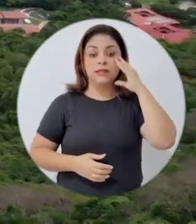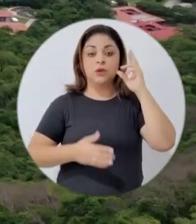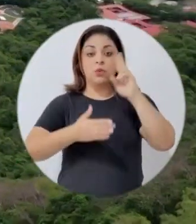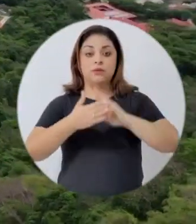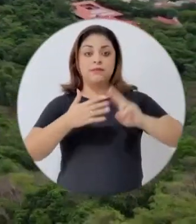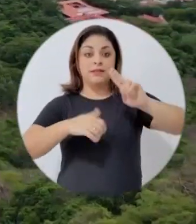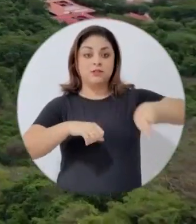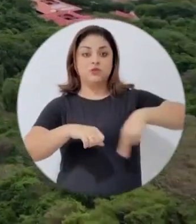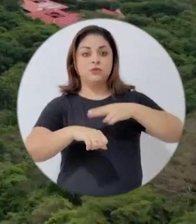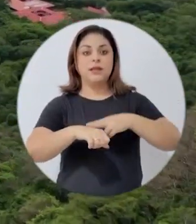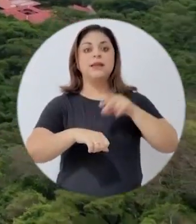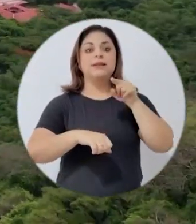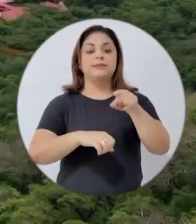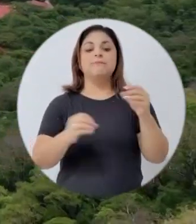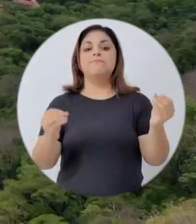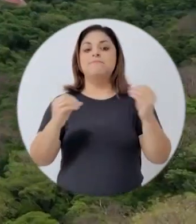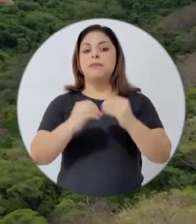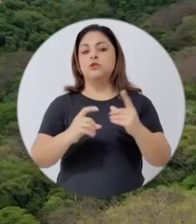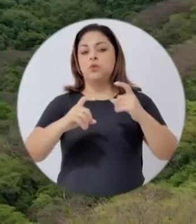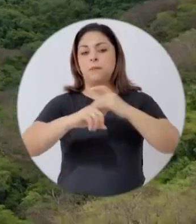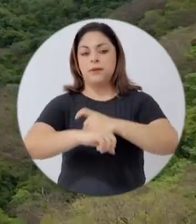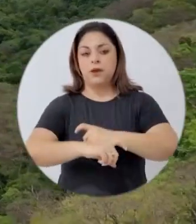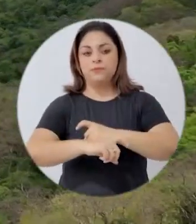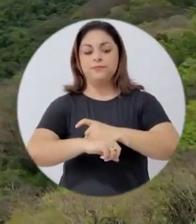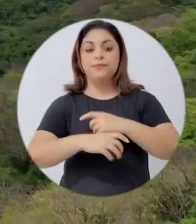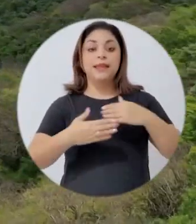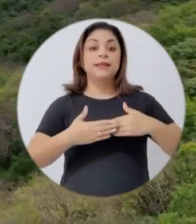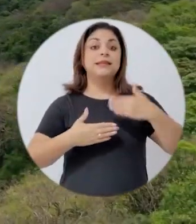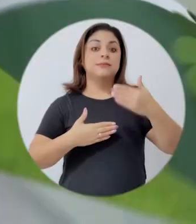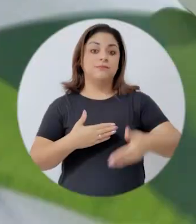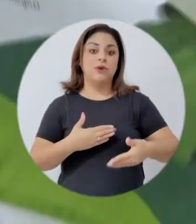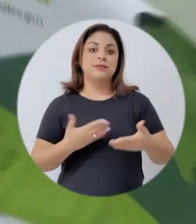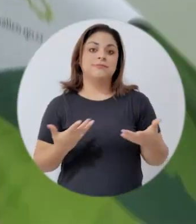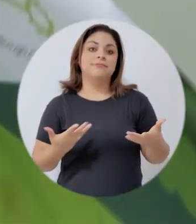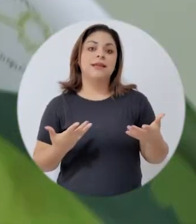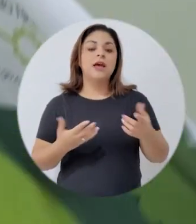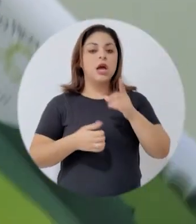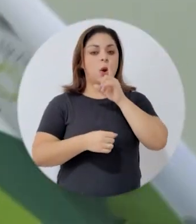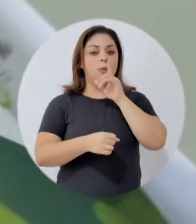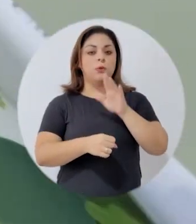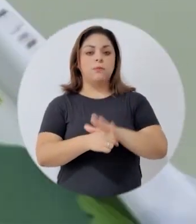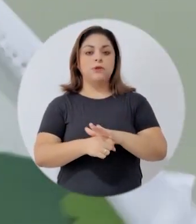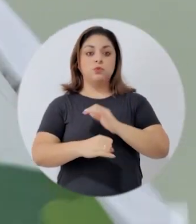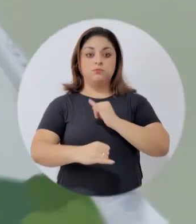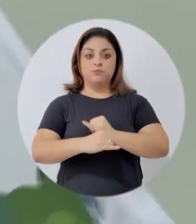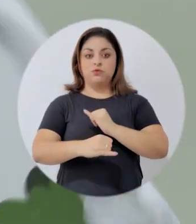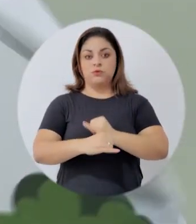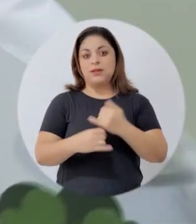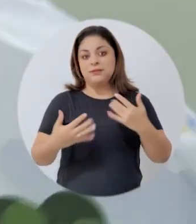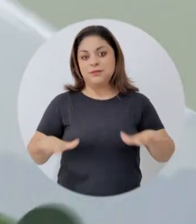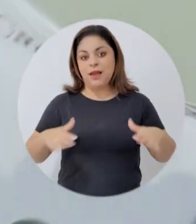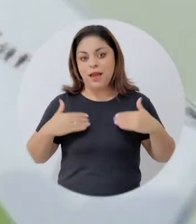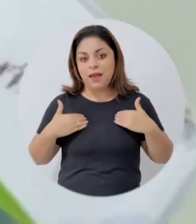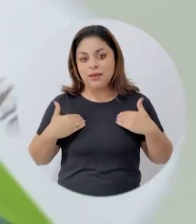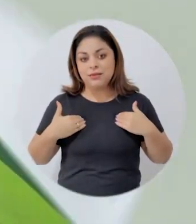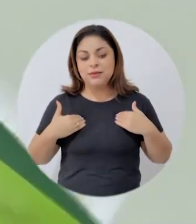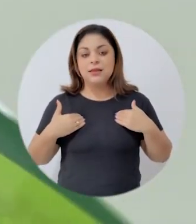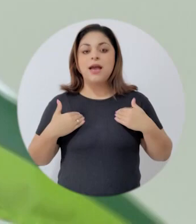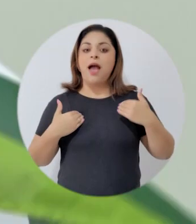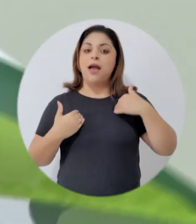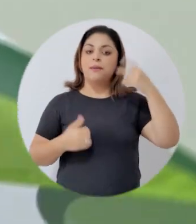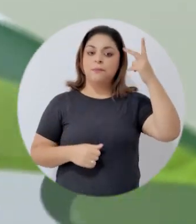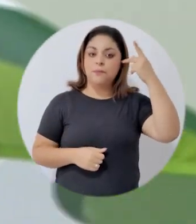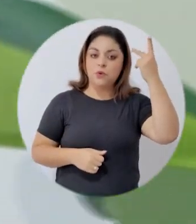Nacional es tal vez el más complejo. Después de ahí, porque el compromiso institucional lo tenemos, ¿verdad? Tenemos política